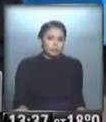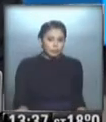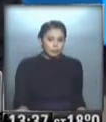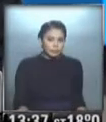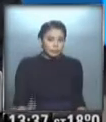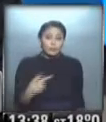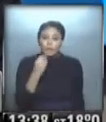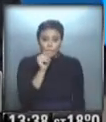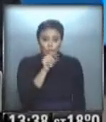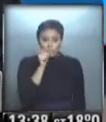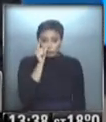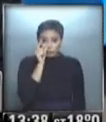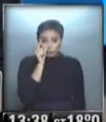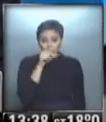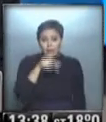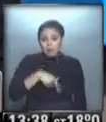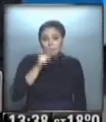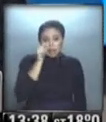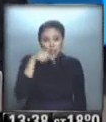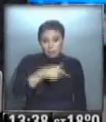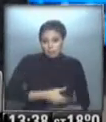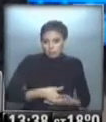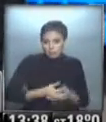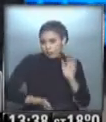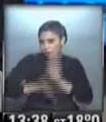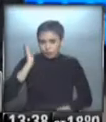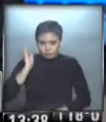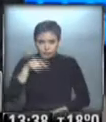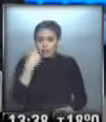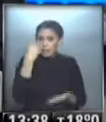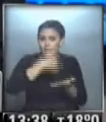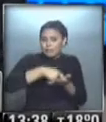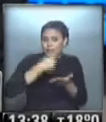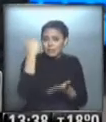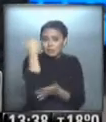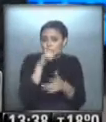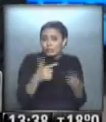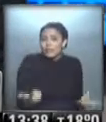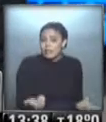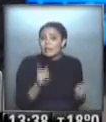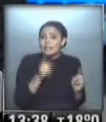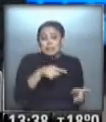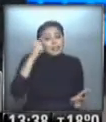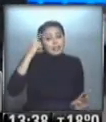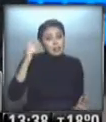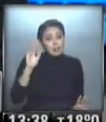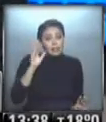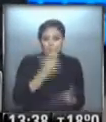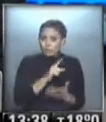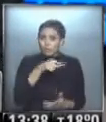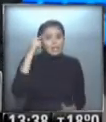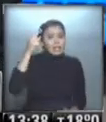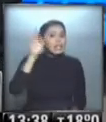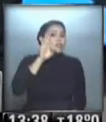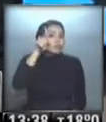el padre de ese efecto se borró porque no tiene recursos económicos y además cree y no se equivoca que en